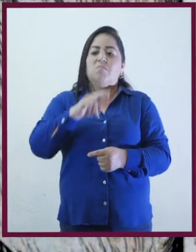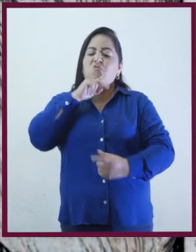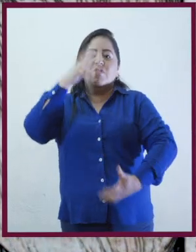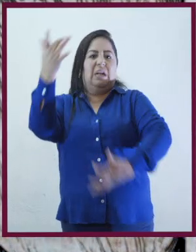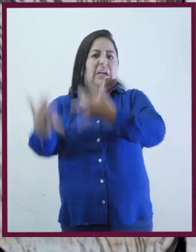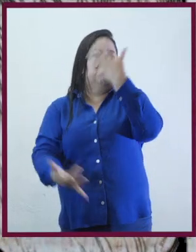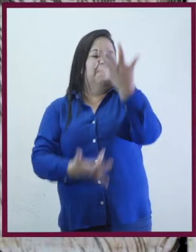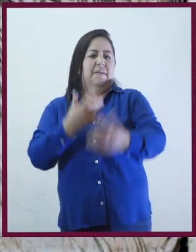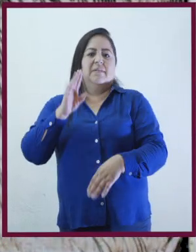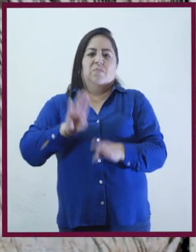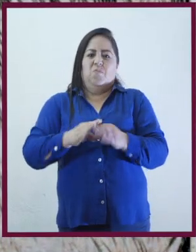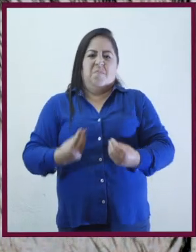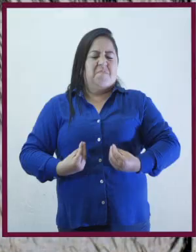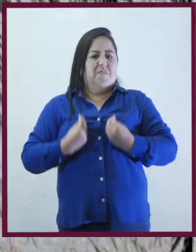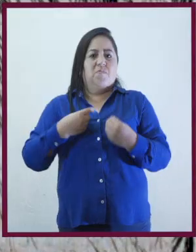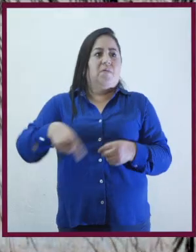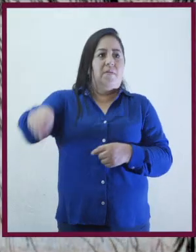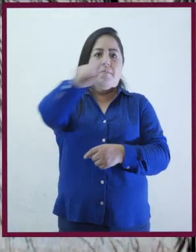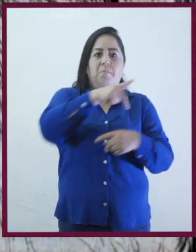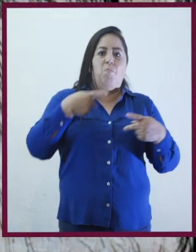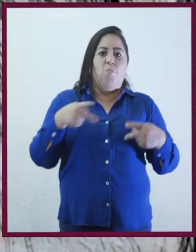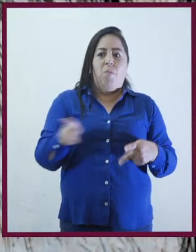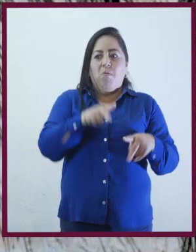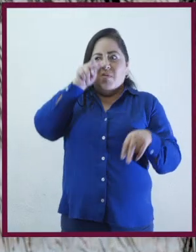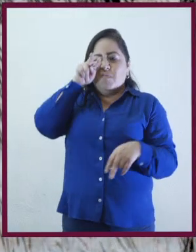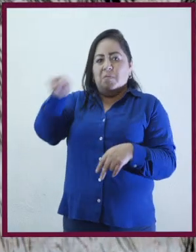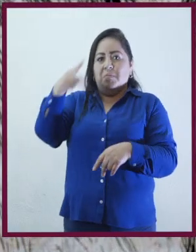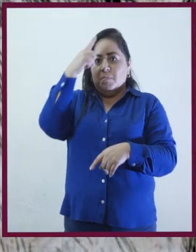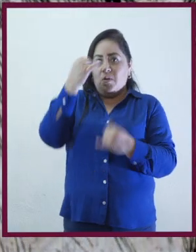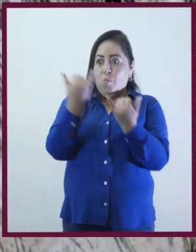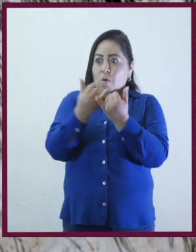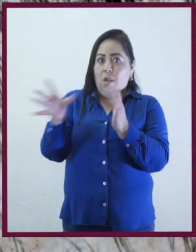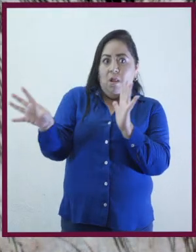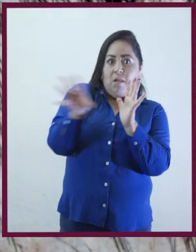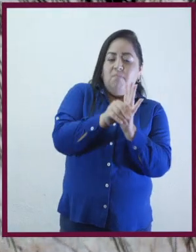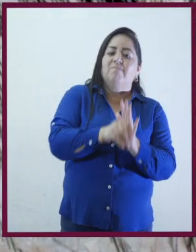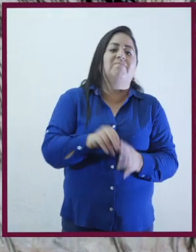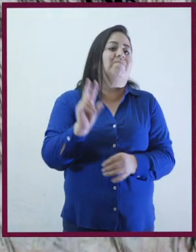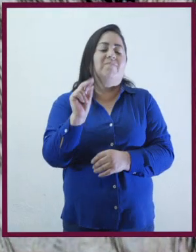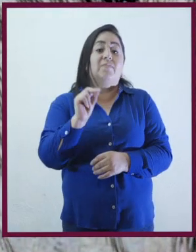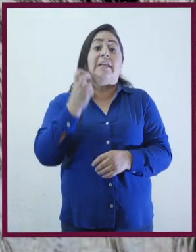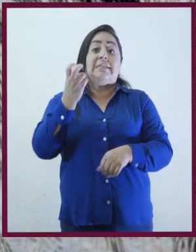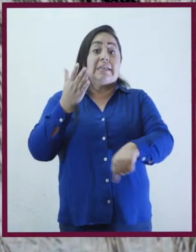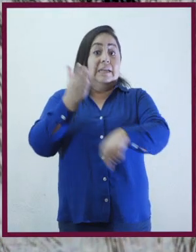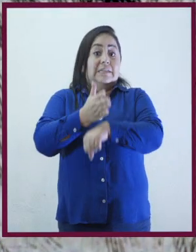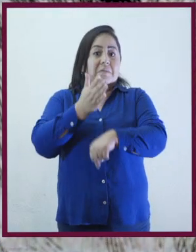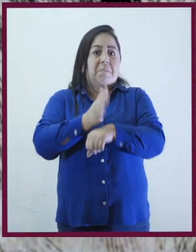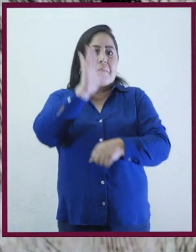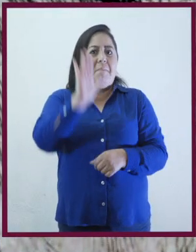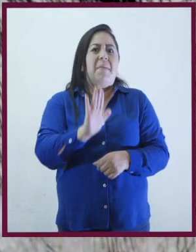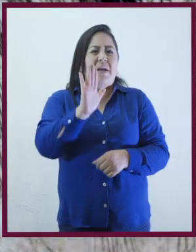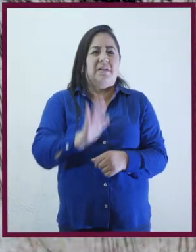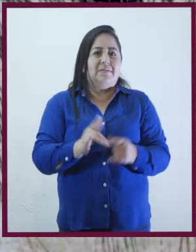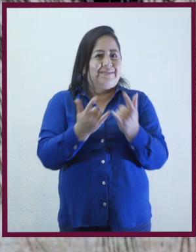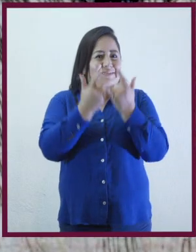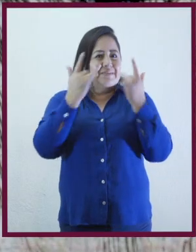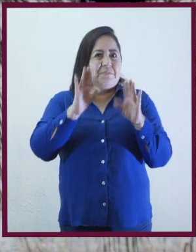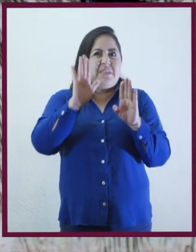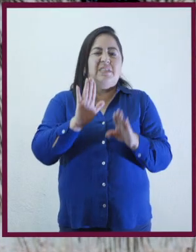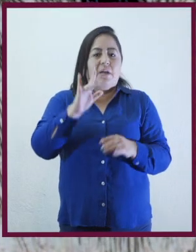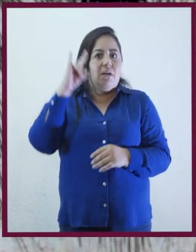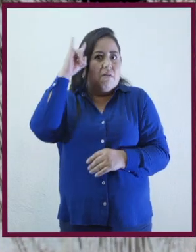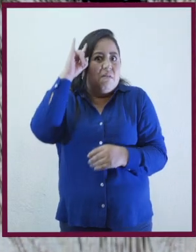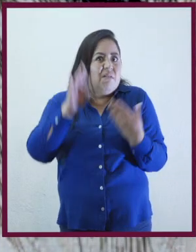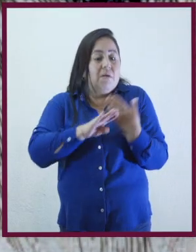vivo frente al resto del pueblo para que nadie más siguiera sus pasos. El castigo parece sacado de un cuento de